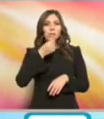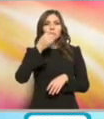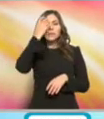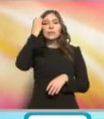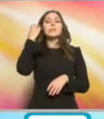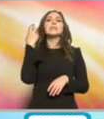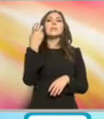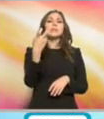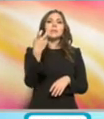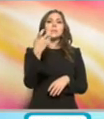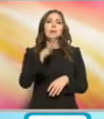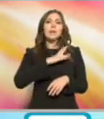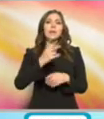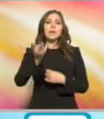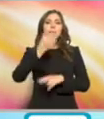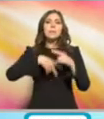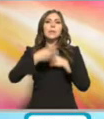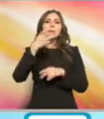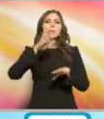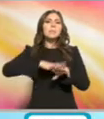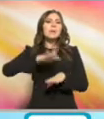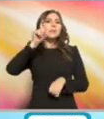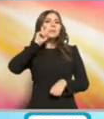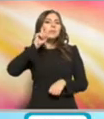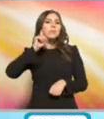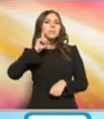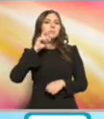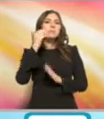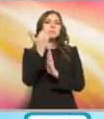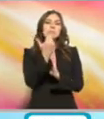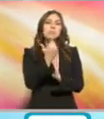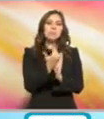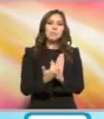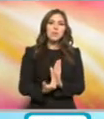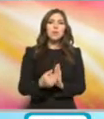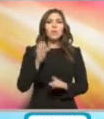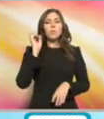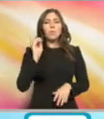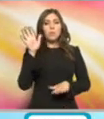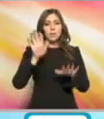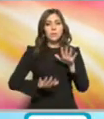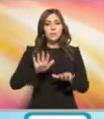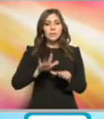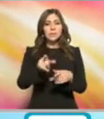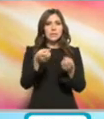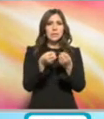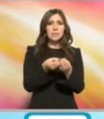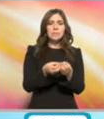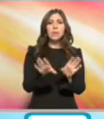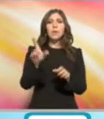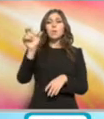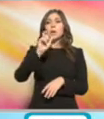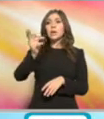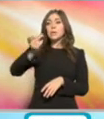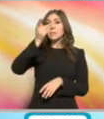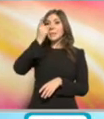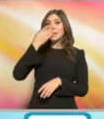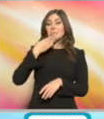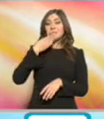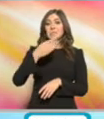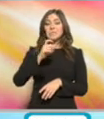ahí repercute directamente en su sexualidad, en su respuesta sexual. Puede haber a lo mejor pérdida de erecciones.